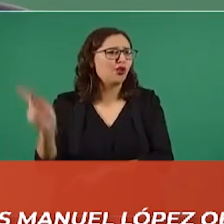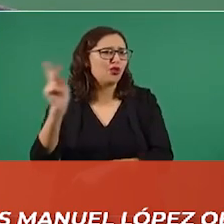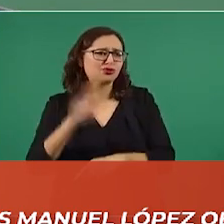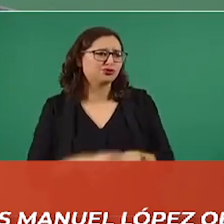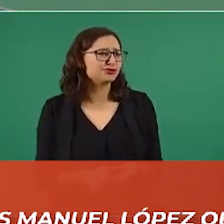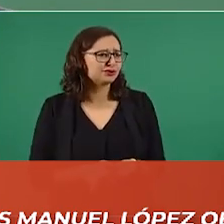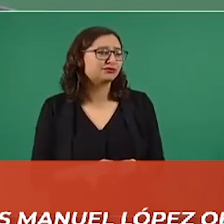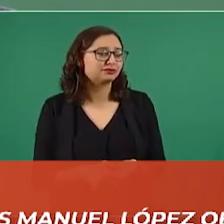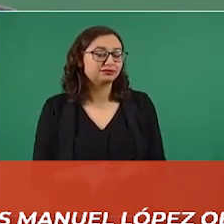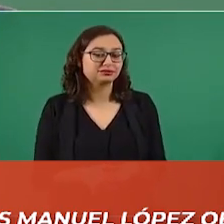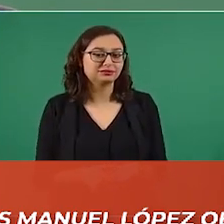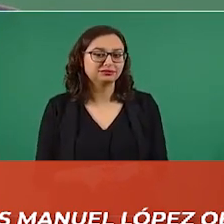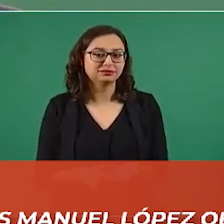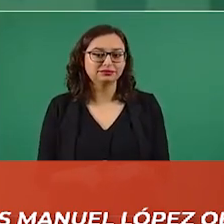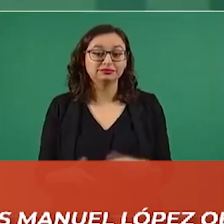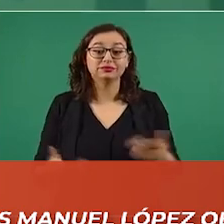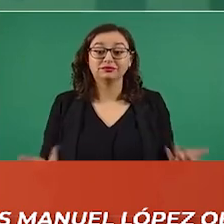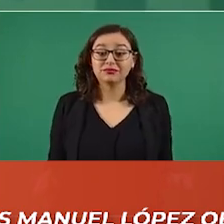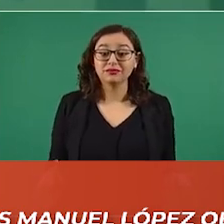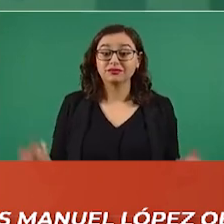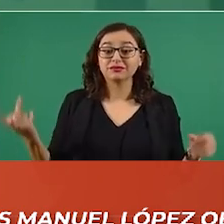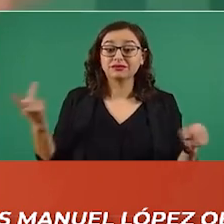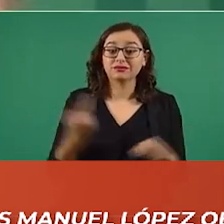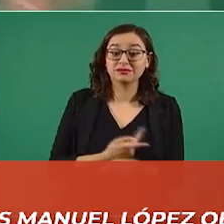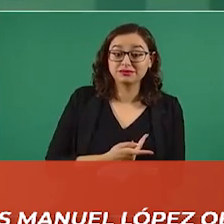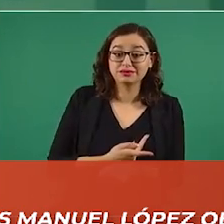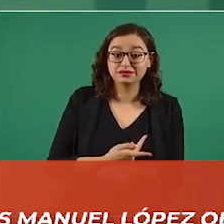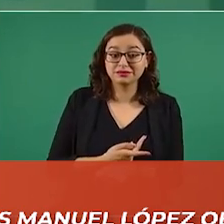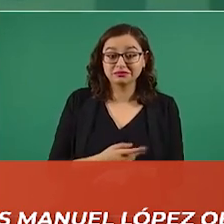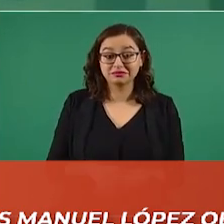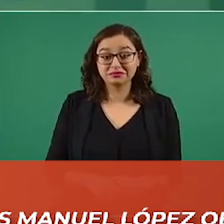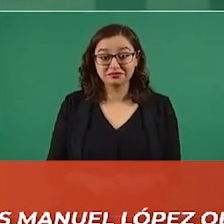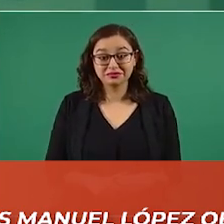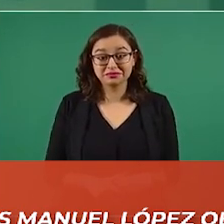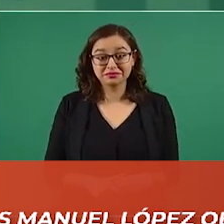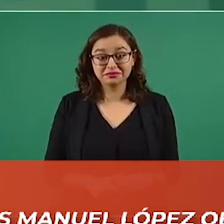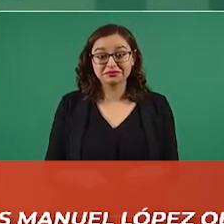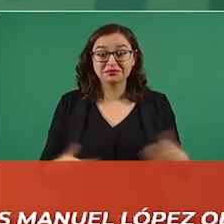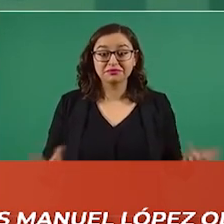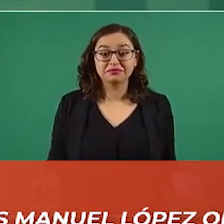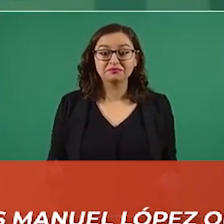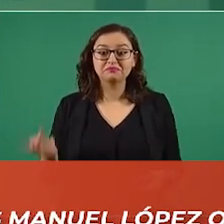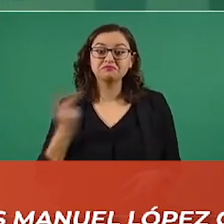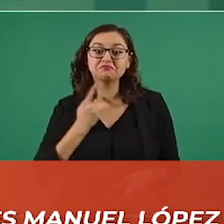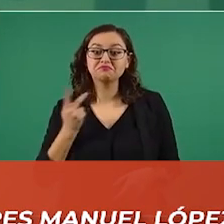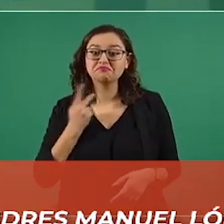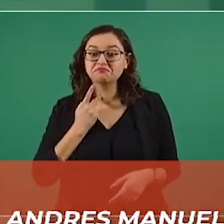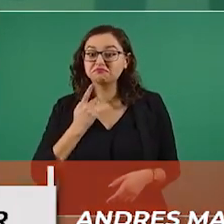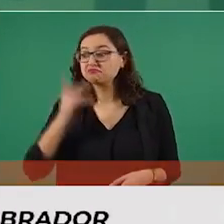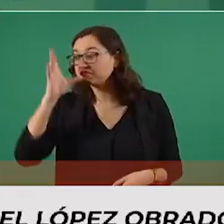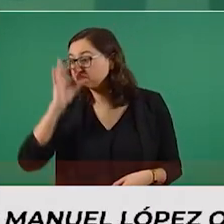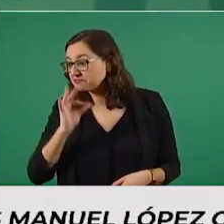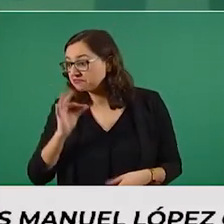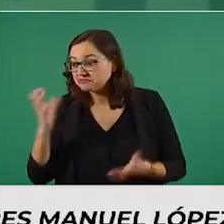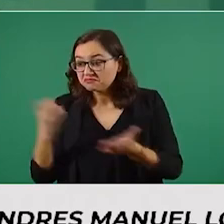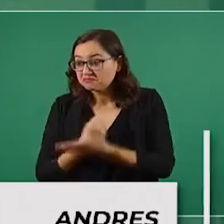Si a un político le iba mal, no ganaba en una elección de delegado del ISSSTE a un estado.